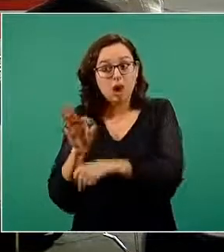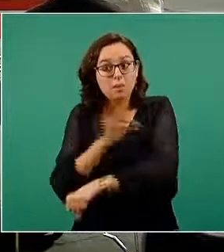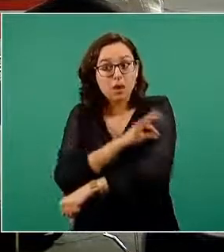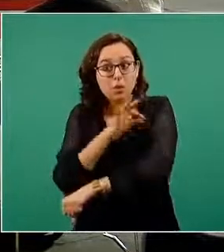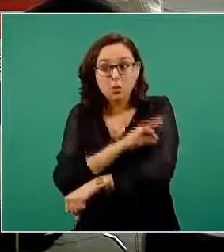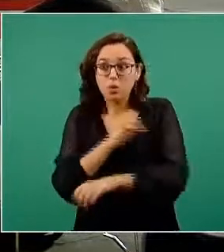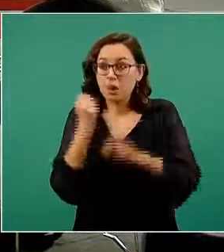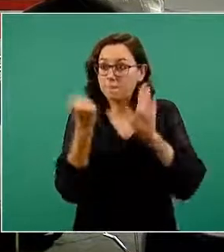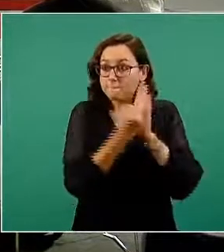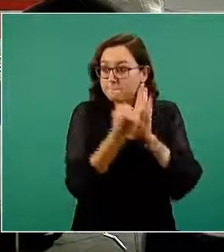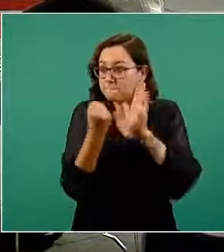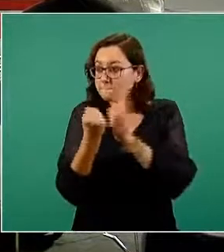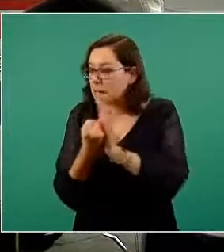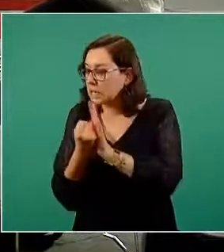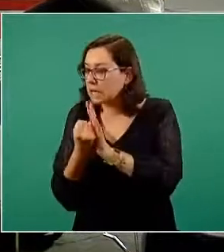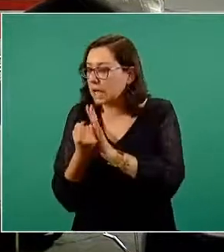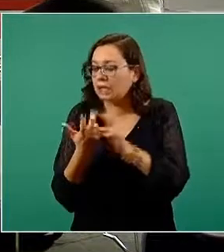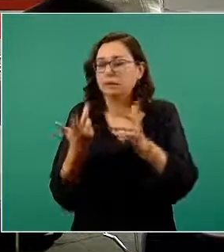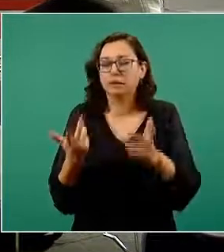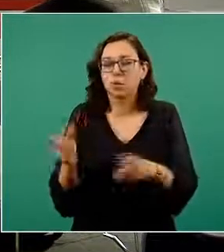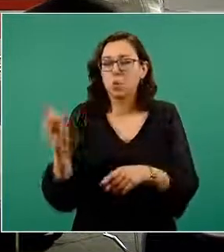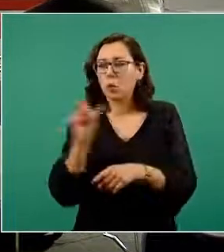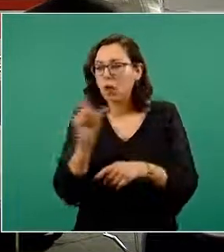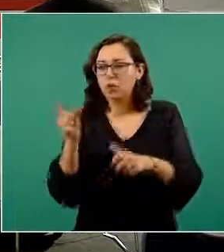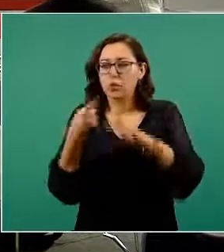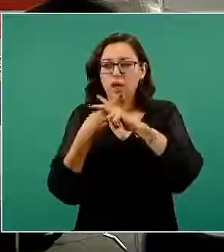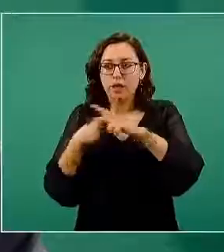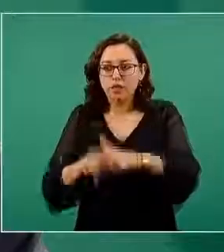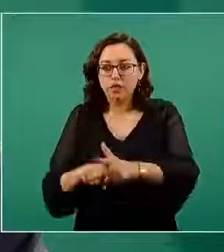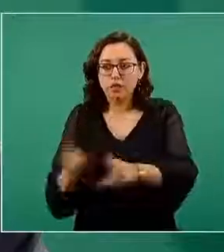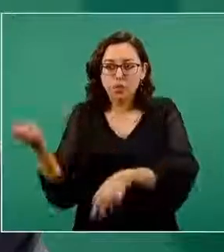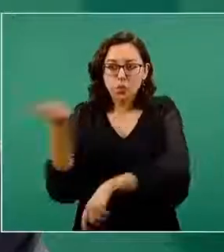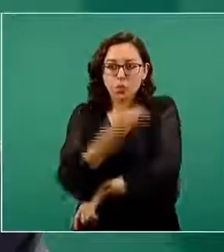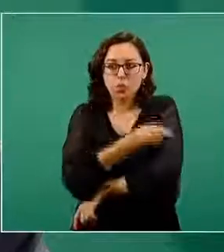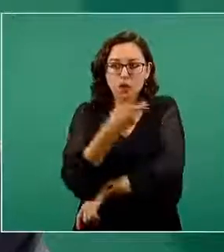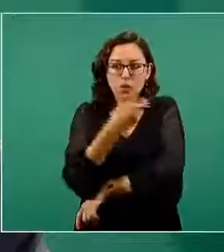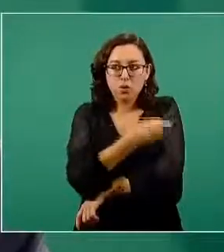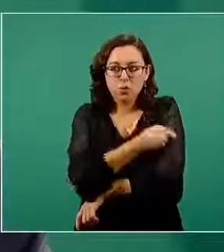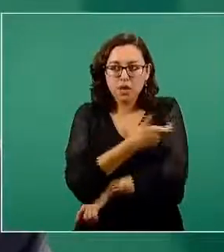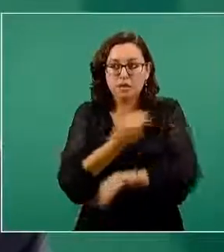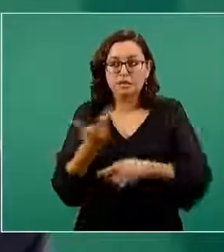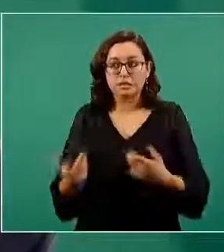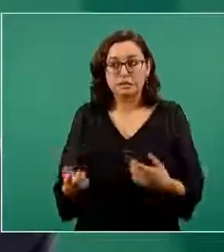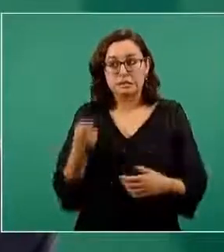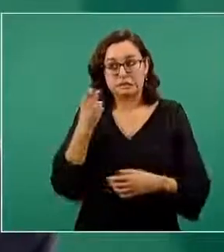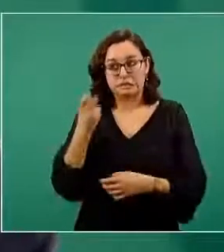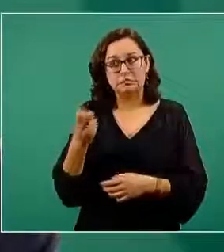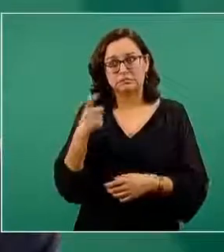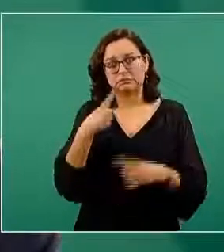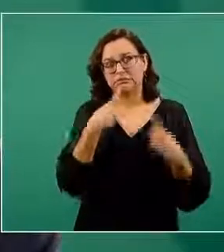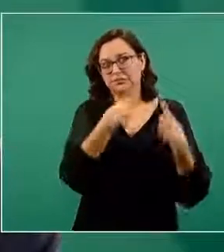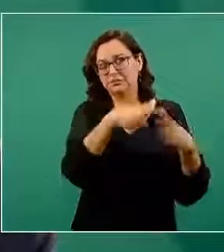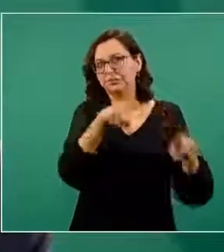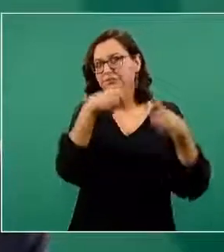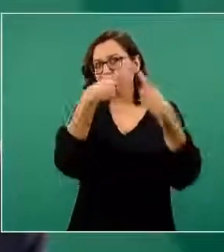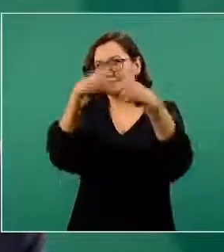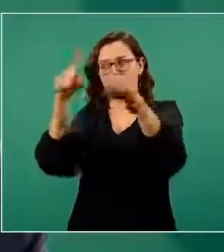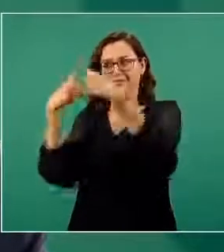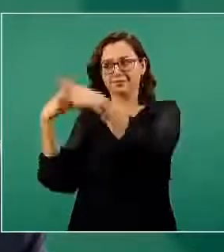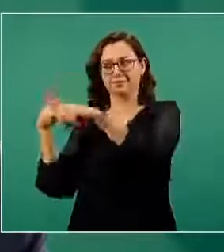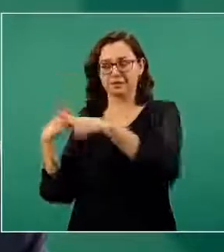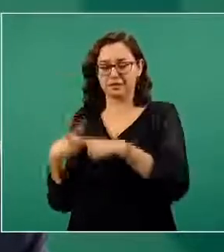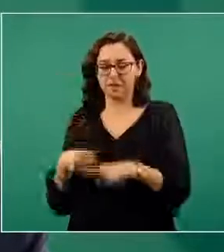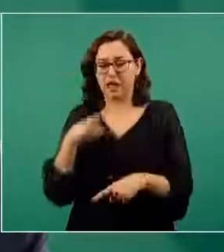coronavirus.gov.mx, una tabla que muestra el intervalo de tiempos razonables para la aplicación de la